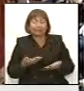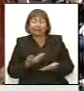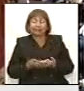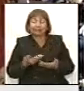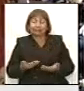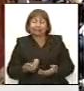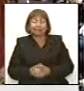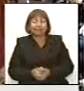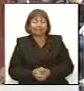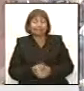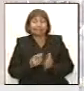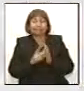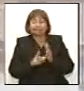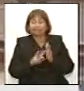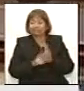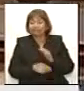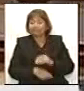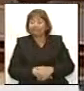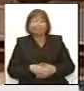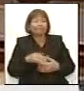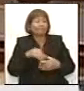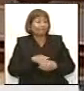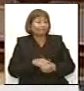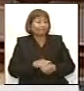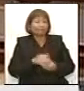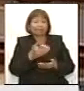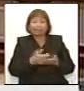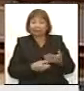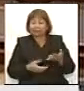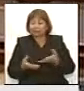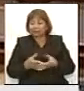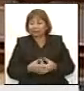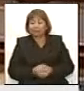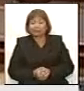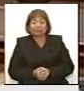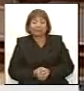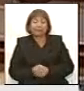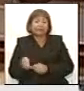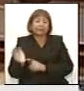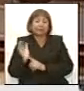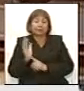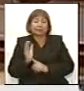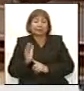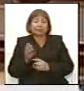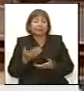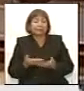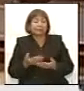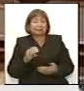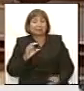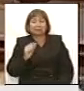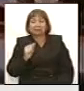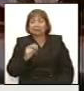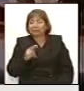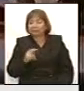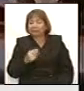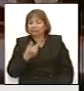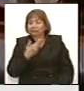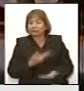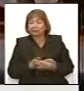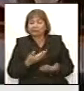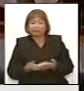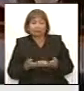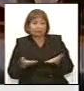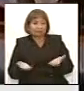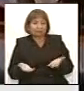técnica legislativa. En la presentación de este libro estuvo presente el doctor César Delgado Gembes, funcionario